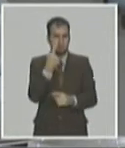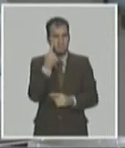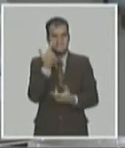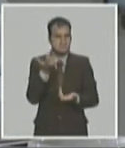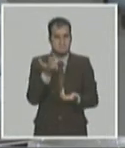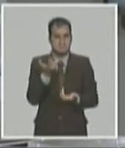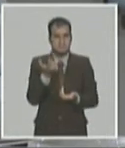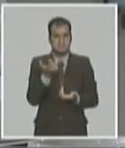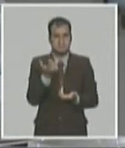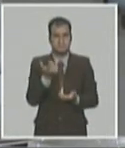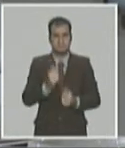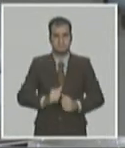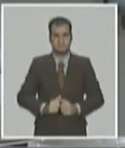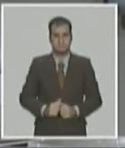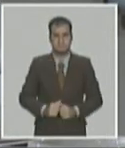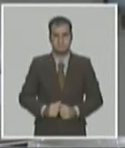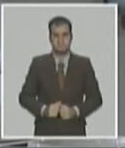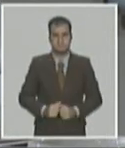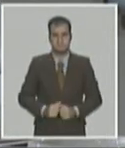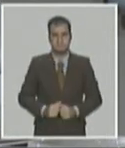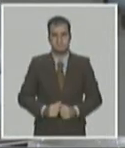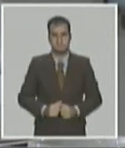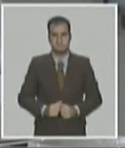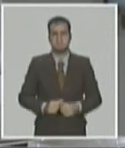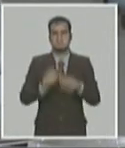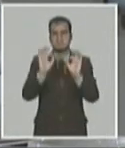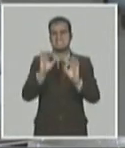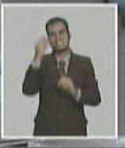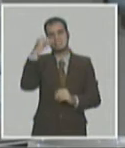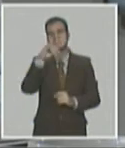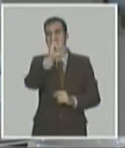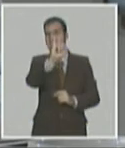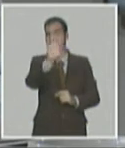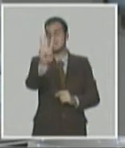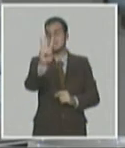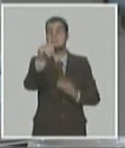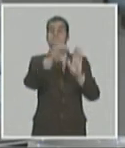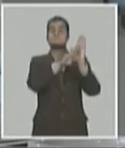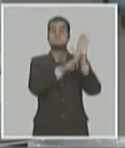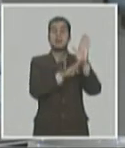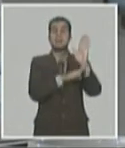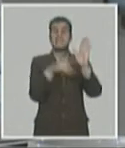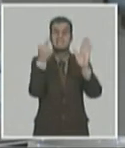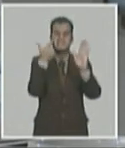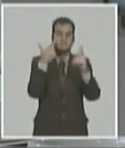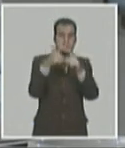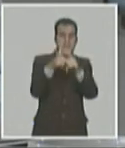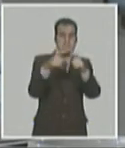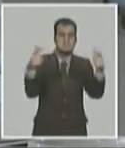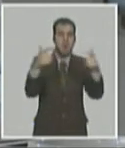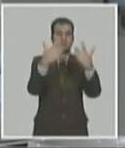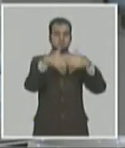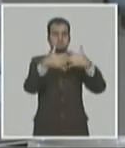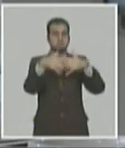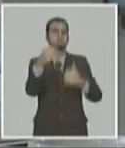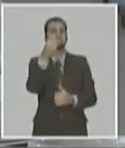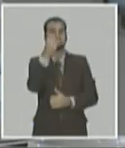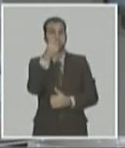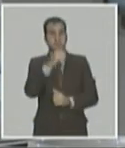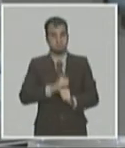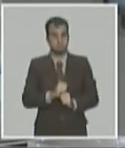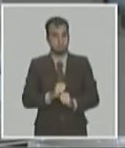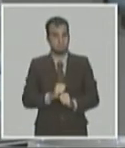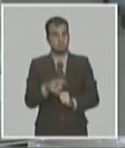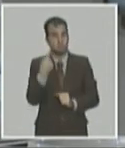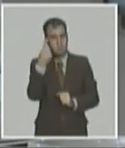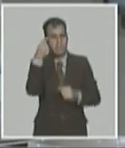Monteagudo seguramente hablará, de las 63 medidas para el incremento de la producción de alimentos. Pero esas 63